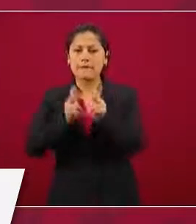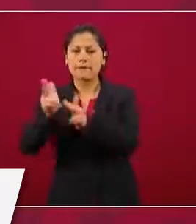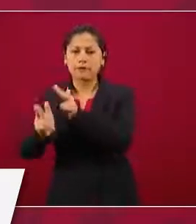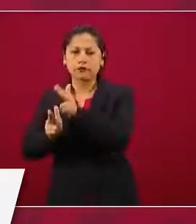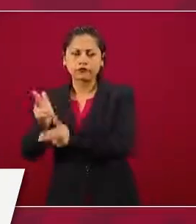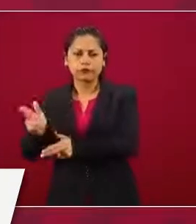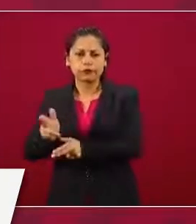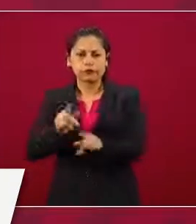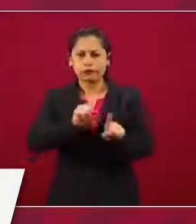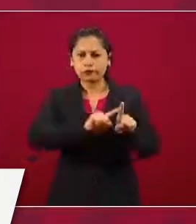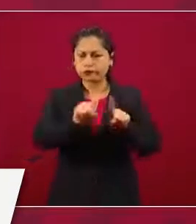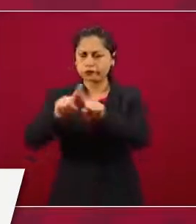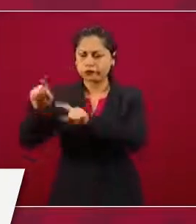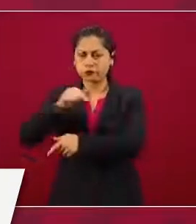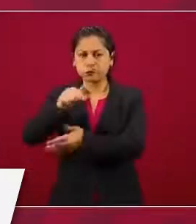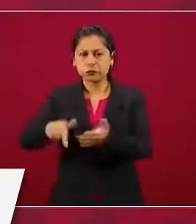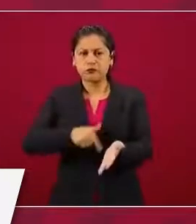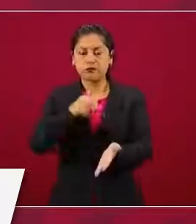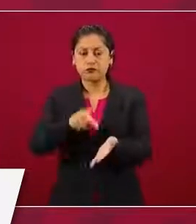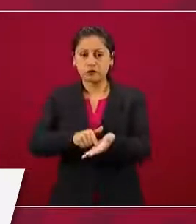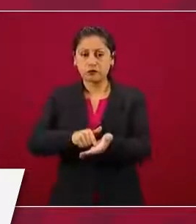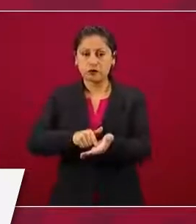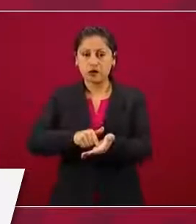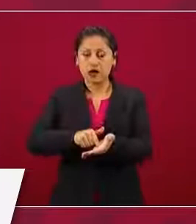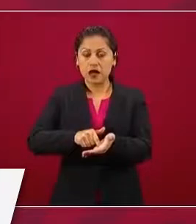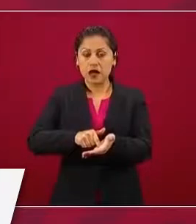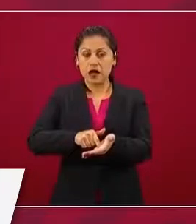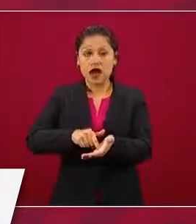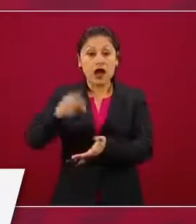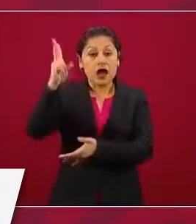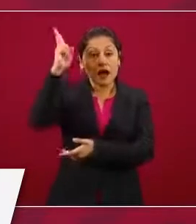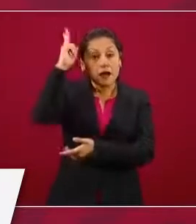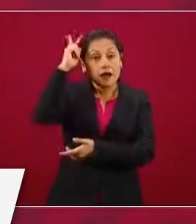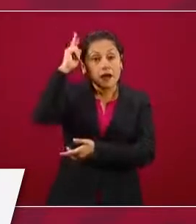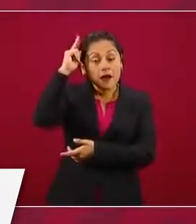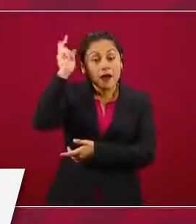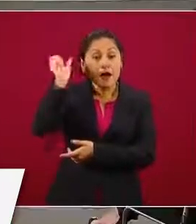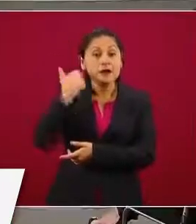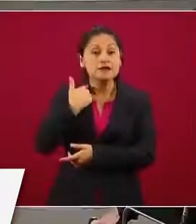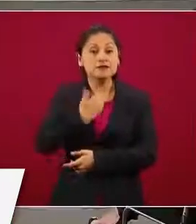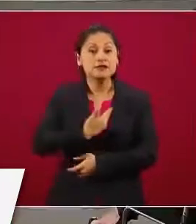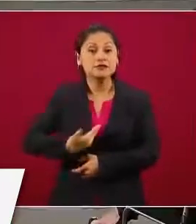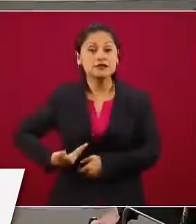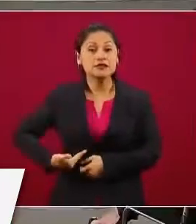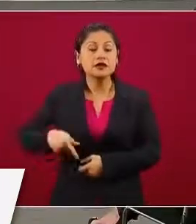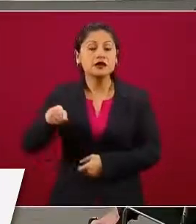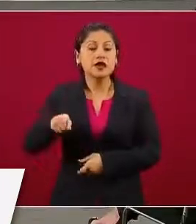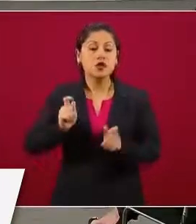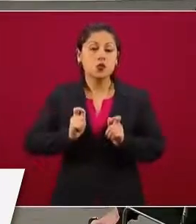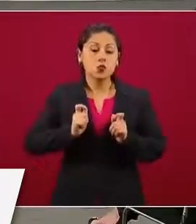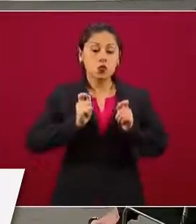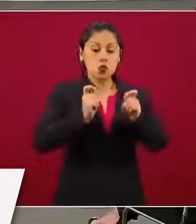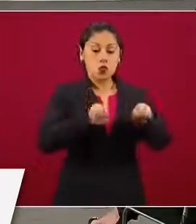Él entregó concesiones a empresas extranjeras para construir los